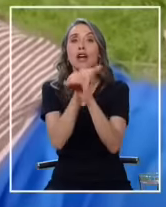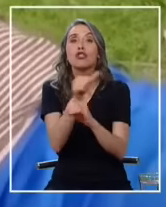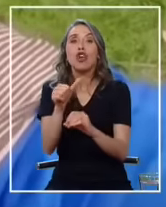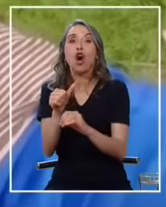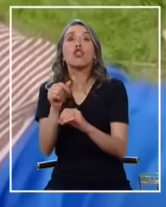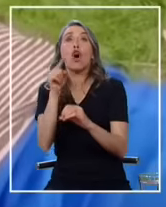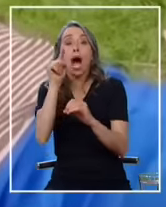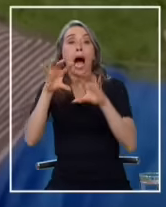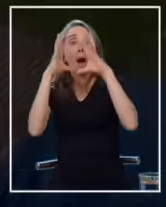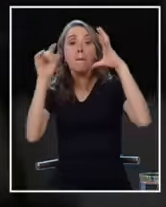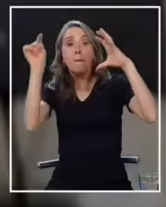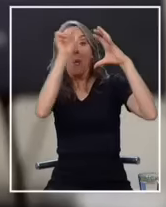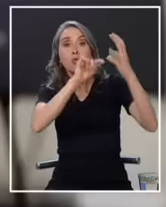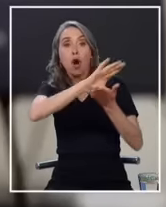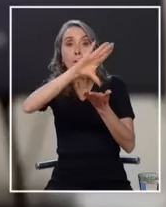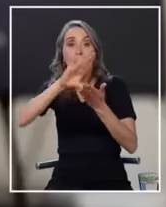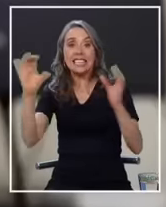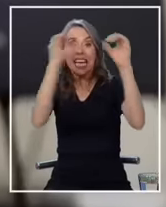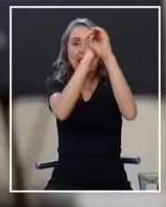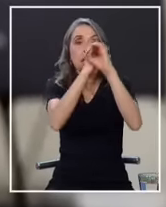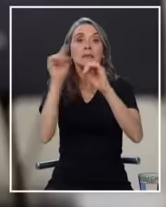que hayan en el mundo.